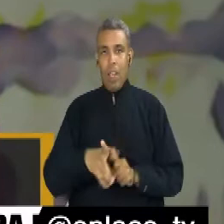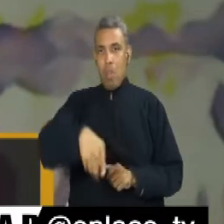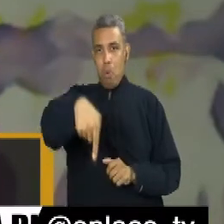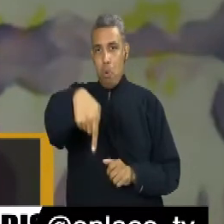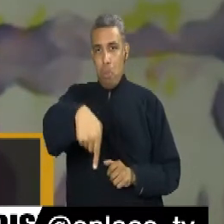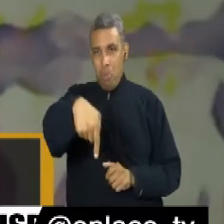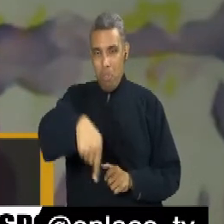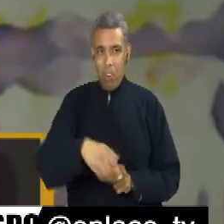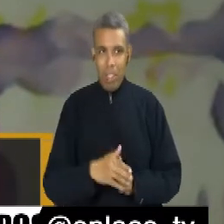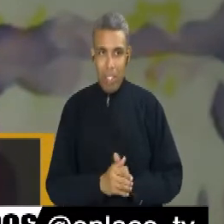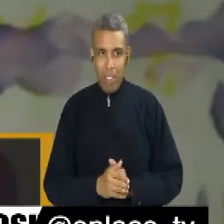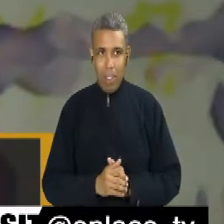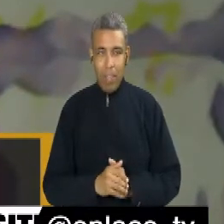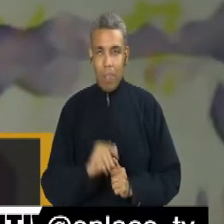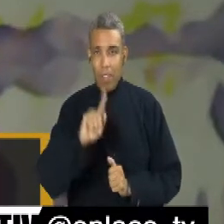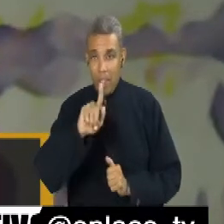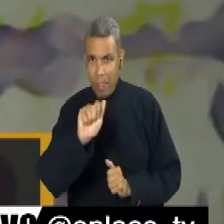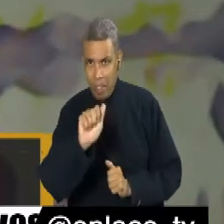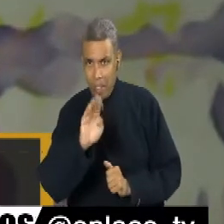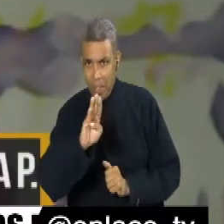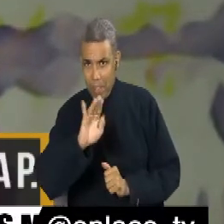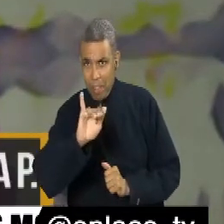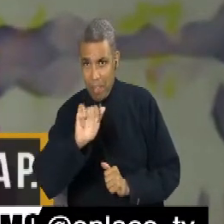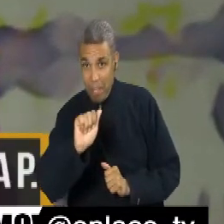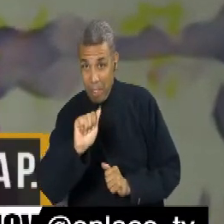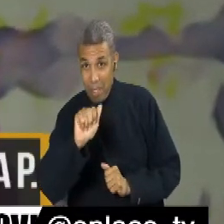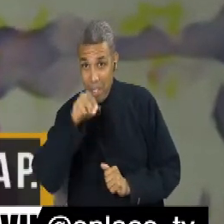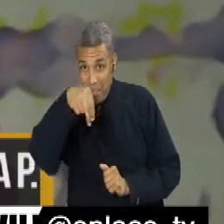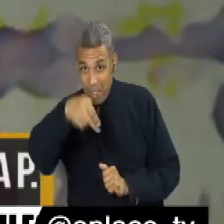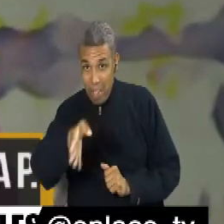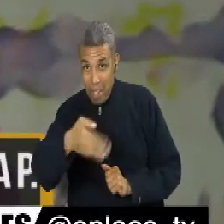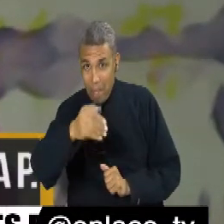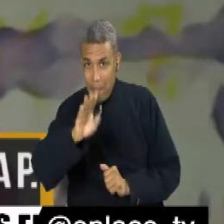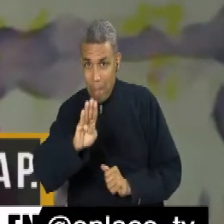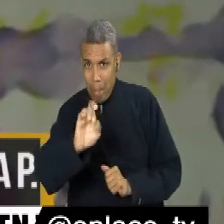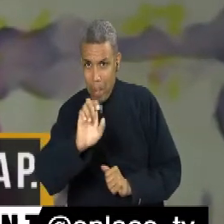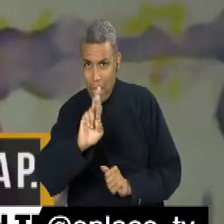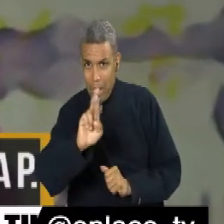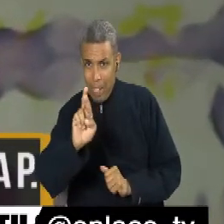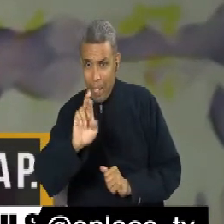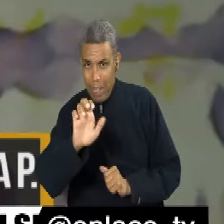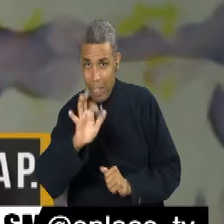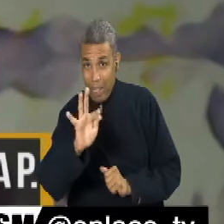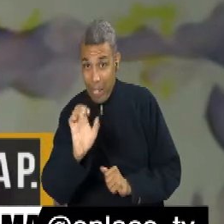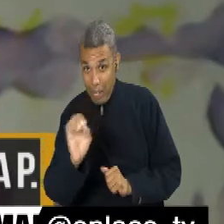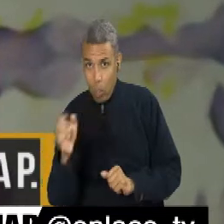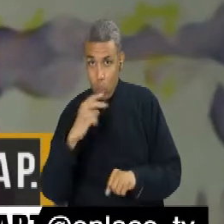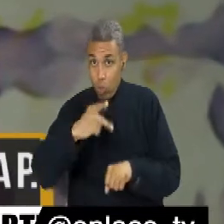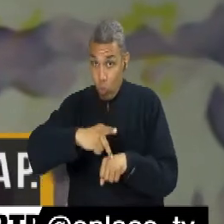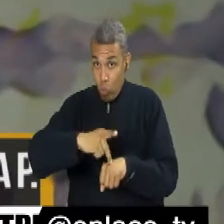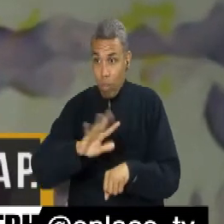refuerzo, Diego Fabián Barreto, paraguayo. Ya está aquí Jonathan